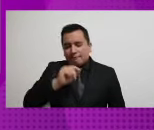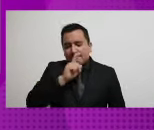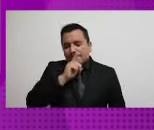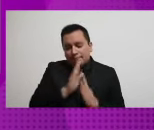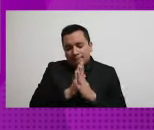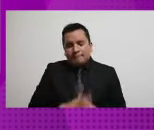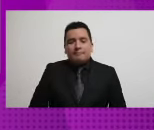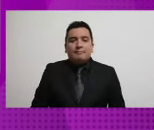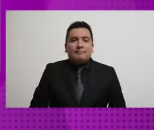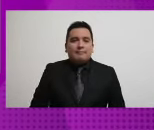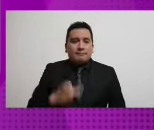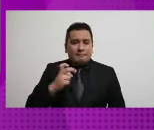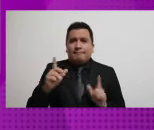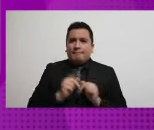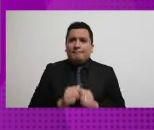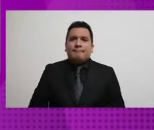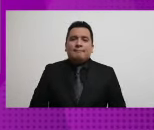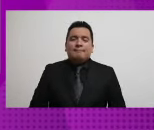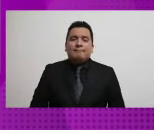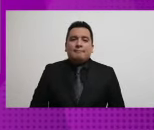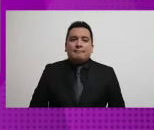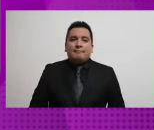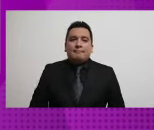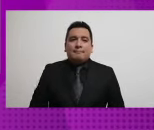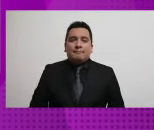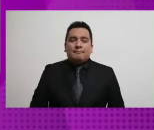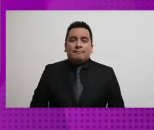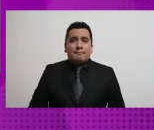fallen. Es todo, licenciado.